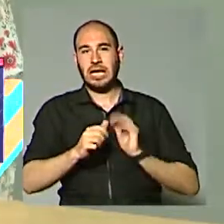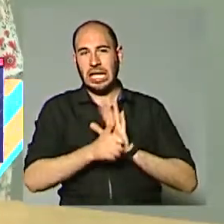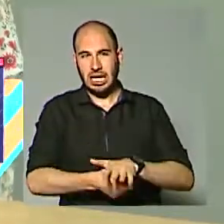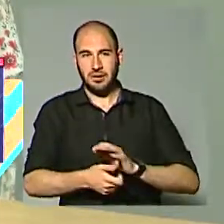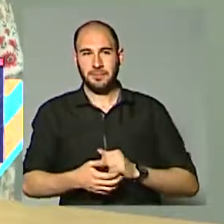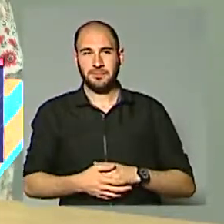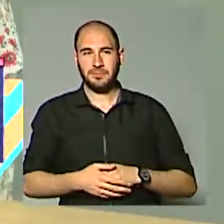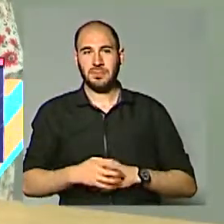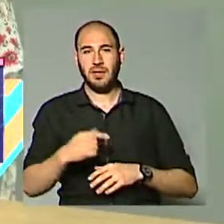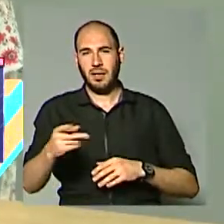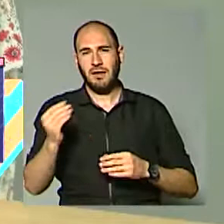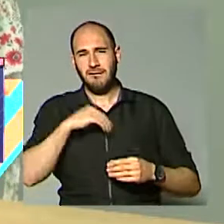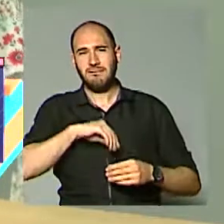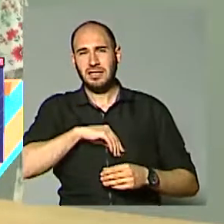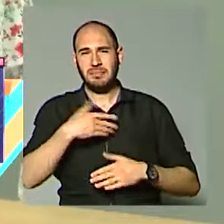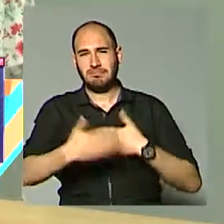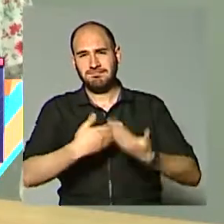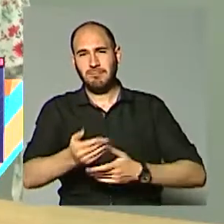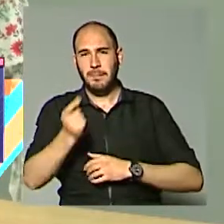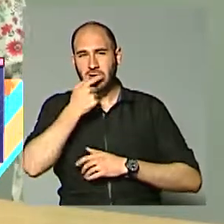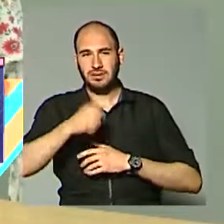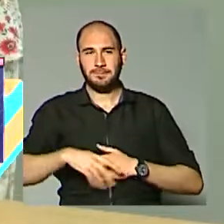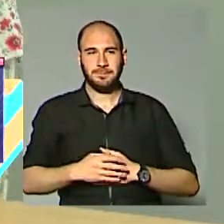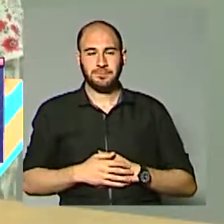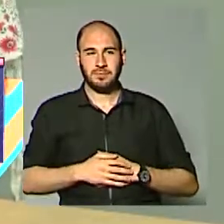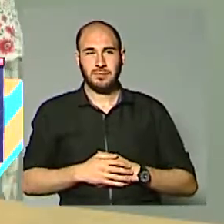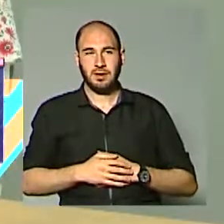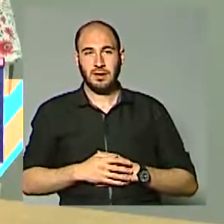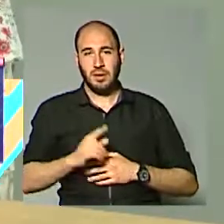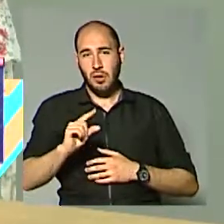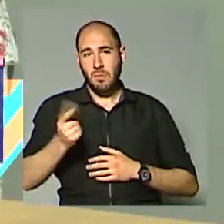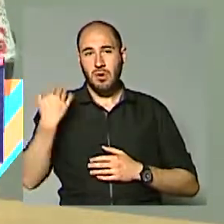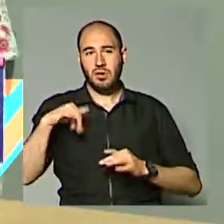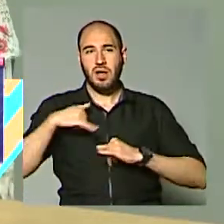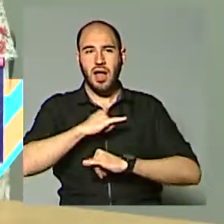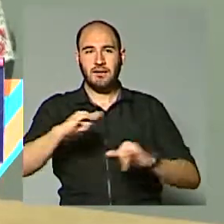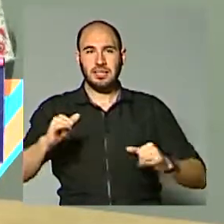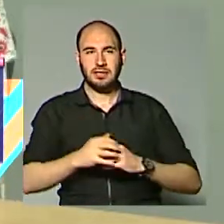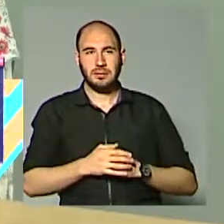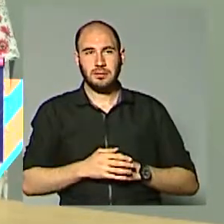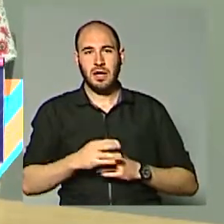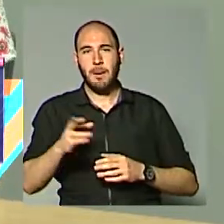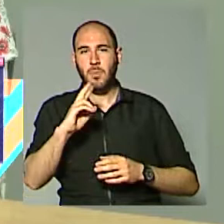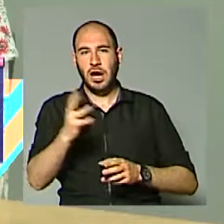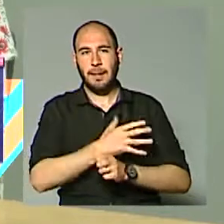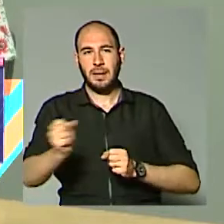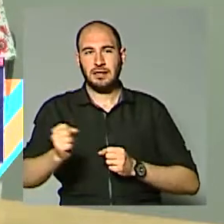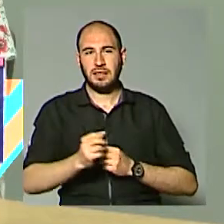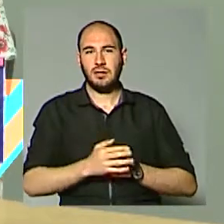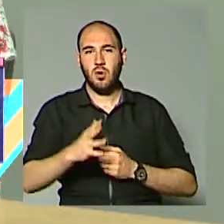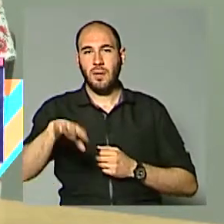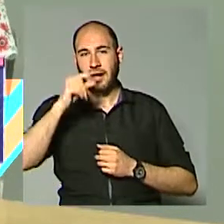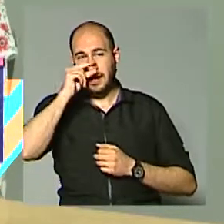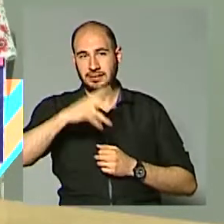se siguen sumando víctimas en la provincia de Mendoza. En las últimas horas conocíamos el caso de un femicidio en